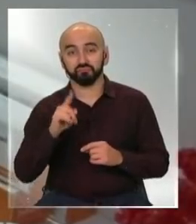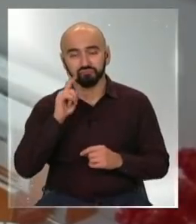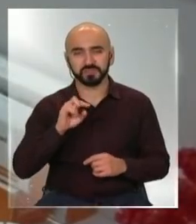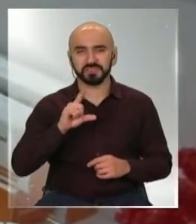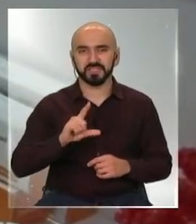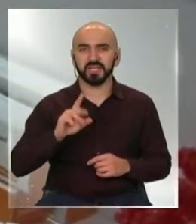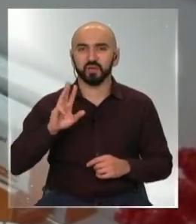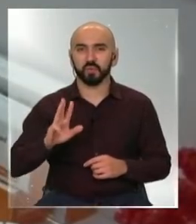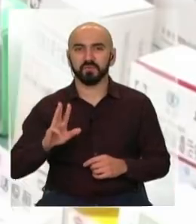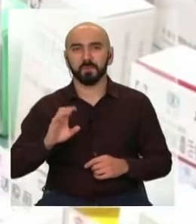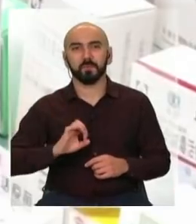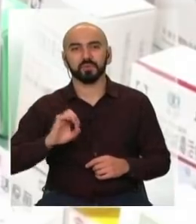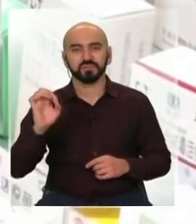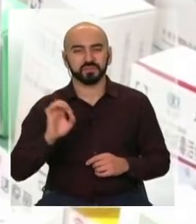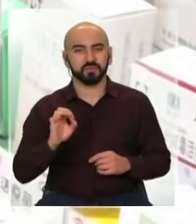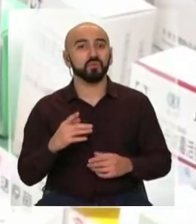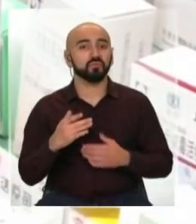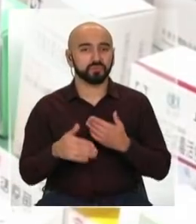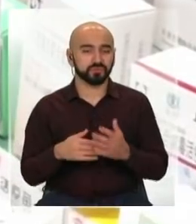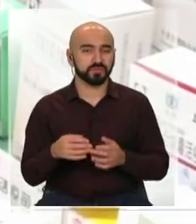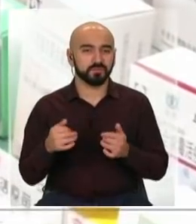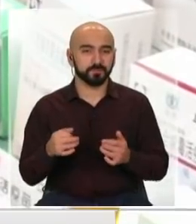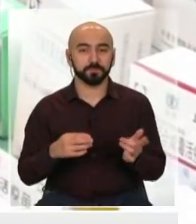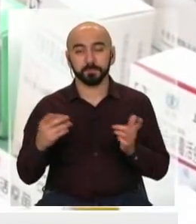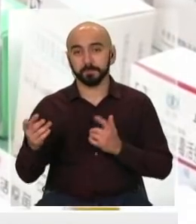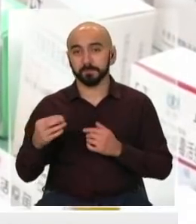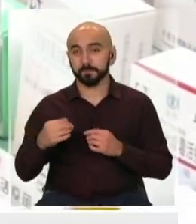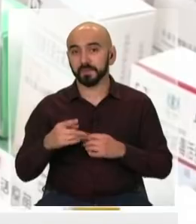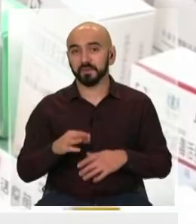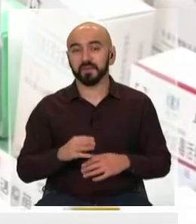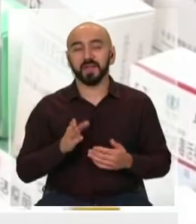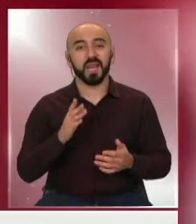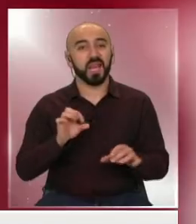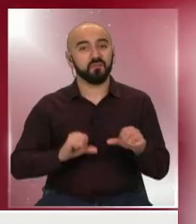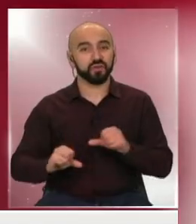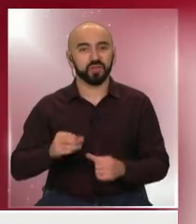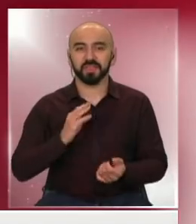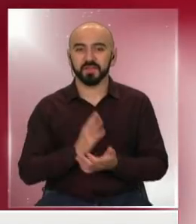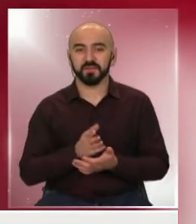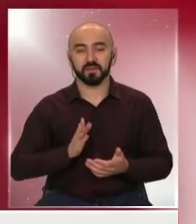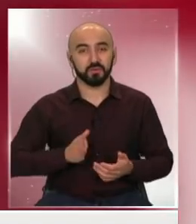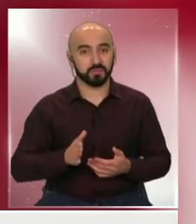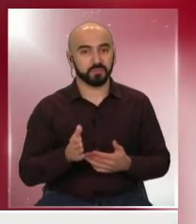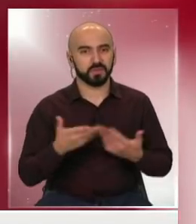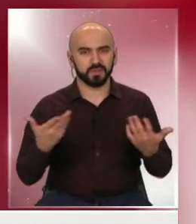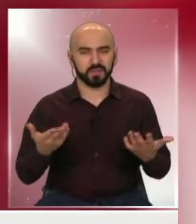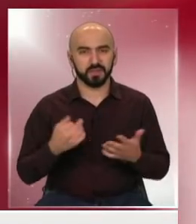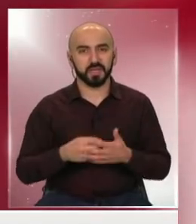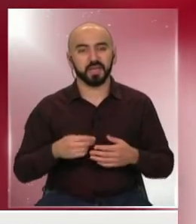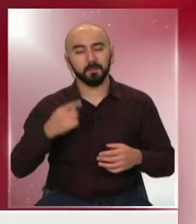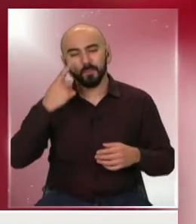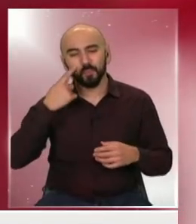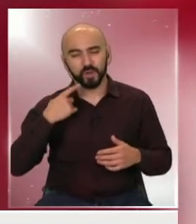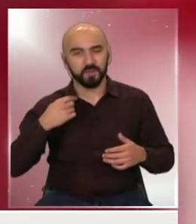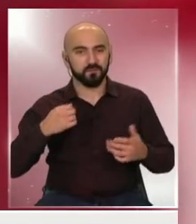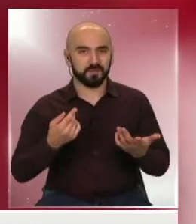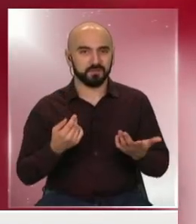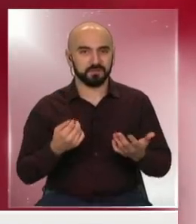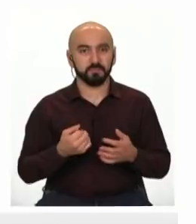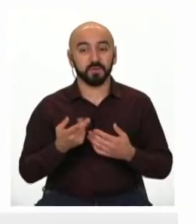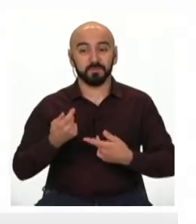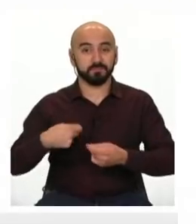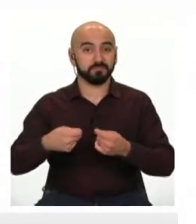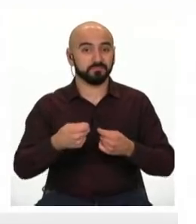el grupo farmacéutico eso sí advirtieron que el laboratorio debería proseguir con ensayos clínicos la autorización de comercializarla permite